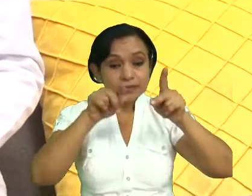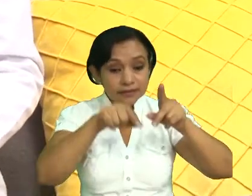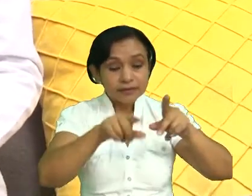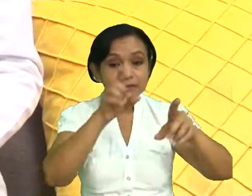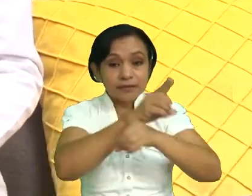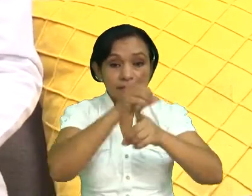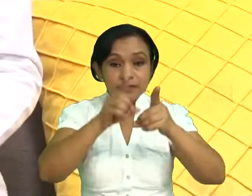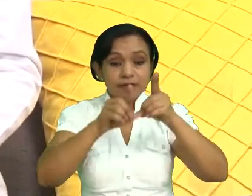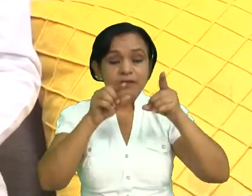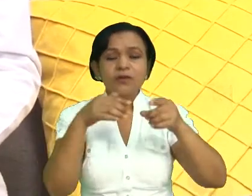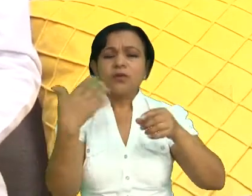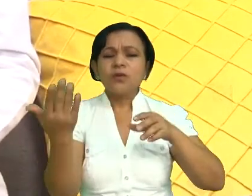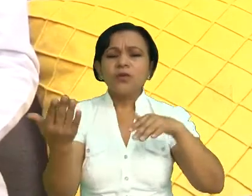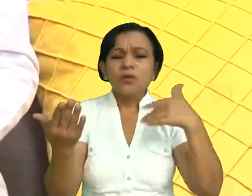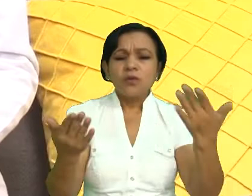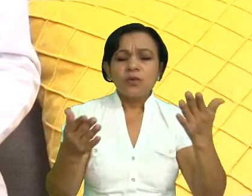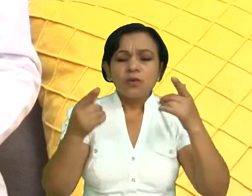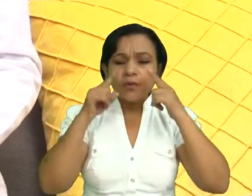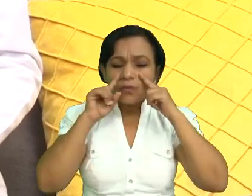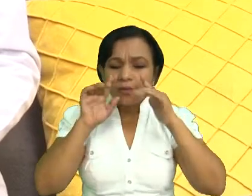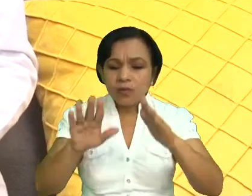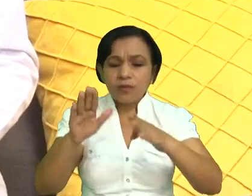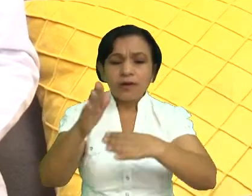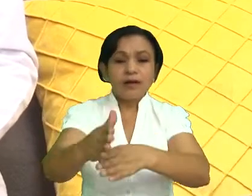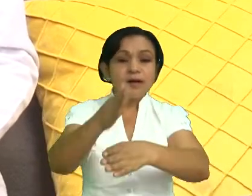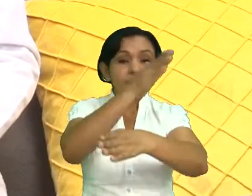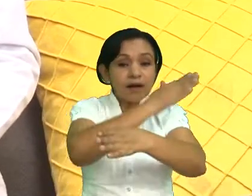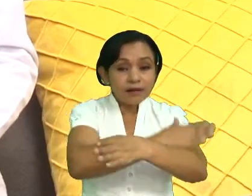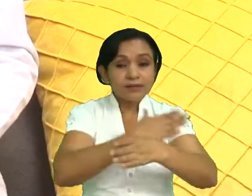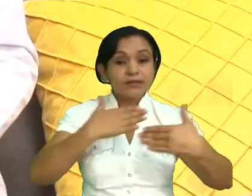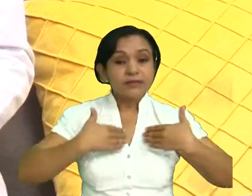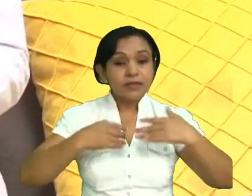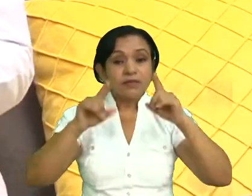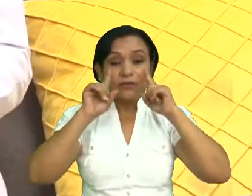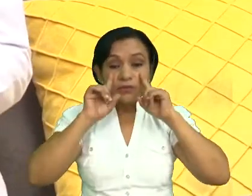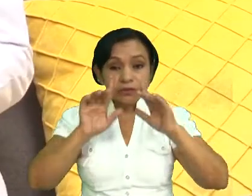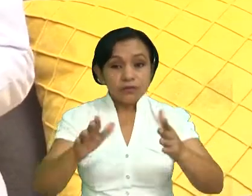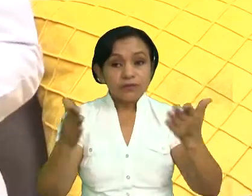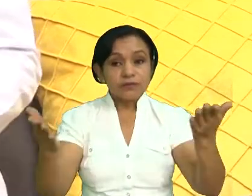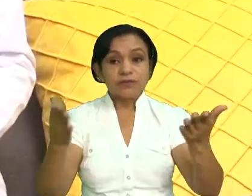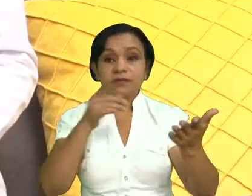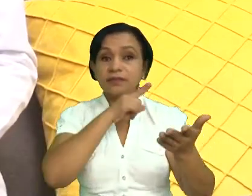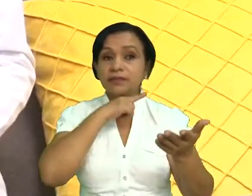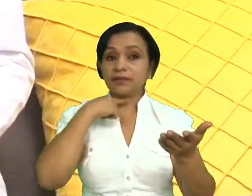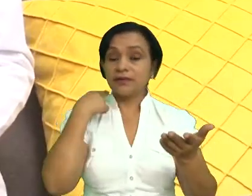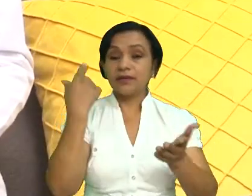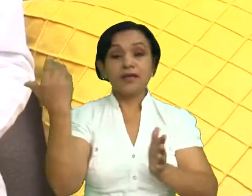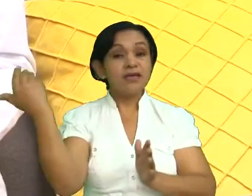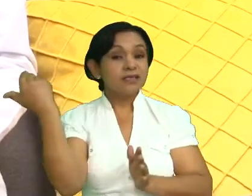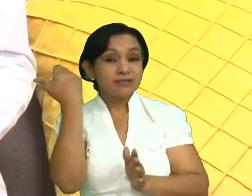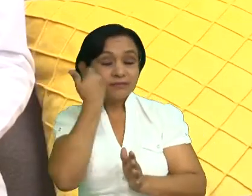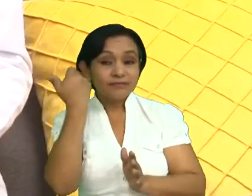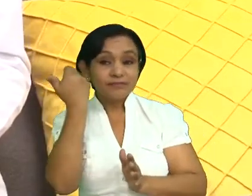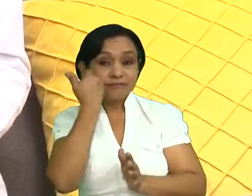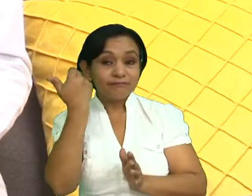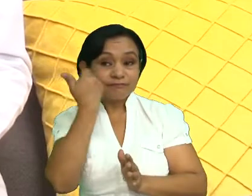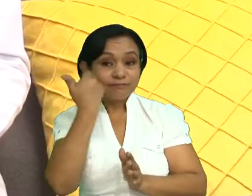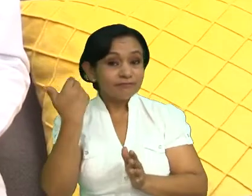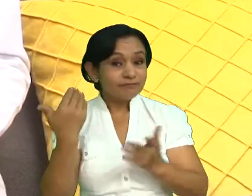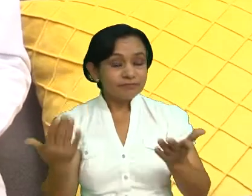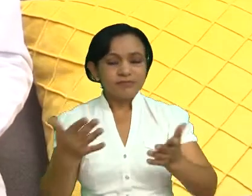cuáles son las medidas de prevención que debemos de tomar en nuestro hogar, porque la realidad es que esta enfermedad, que es una